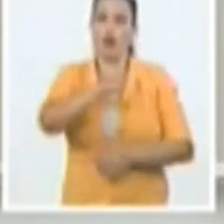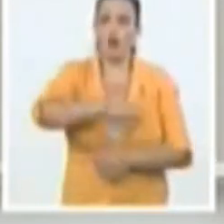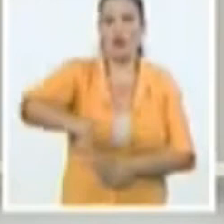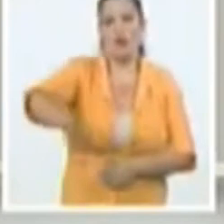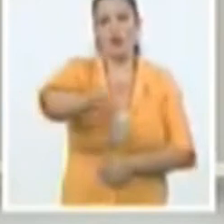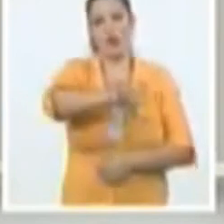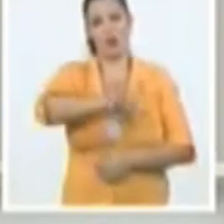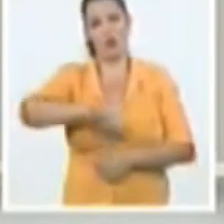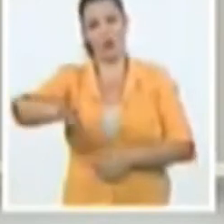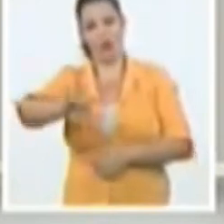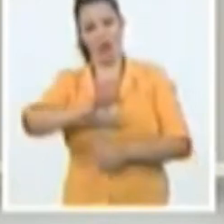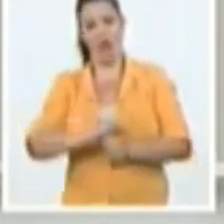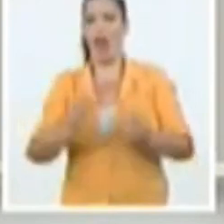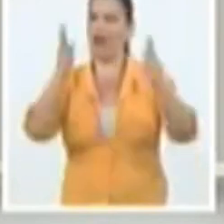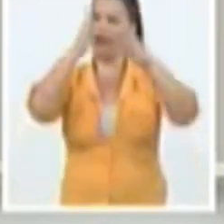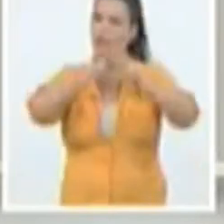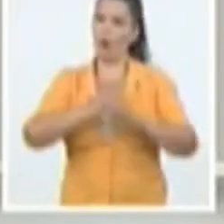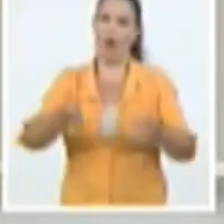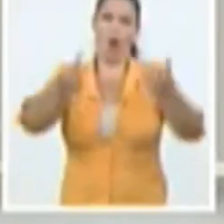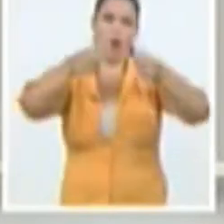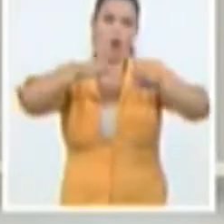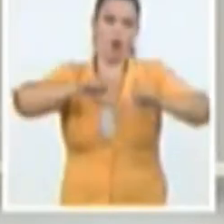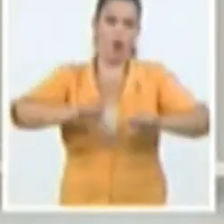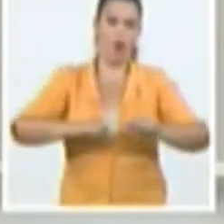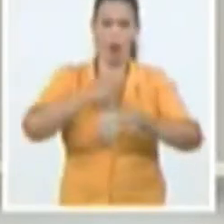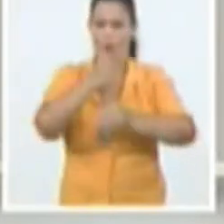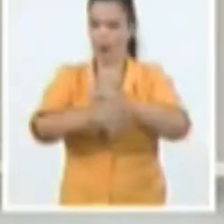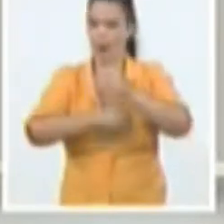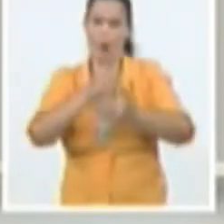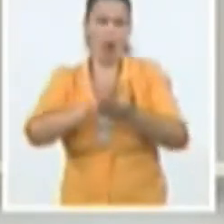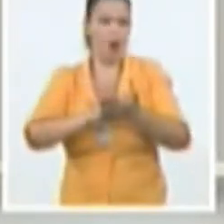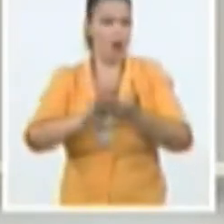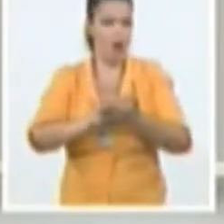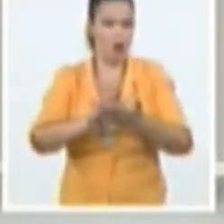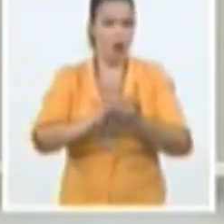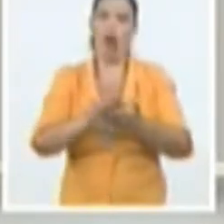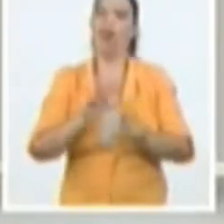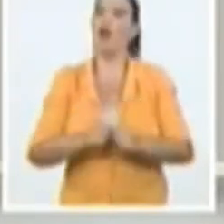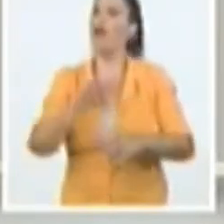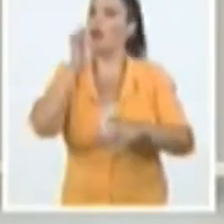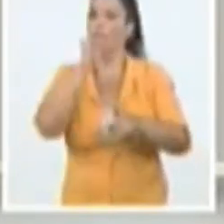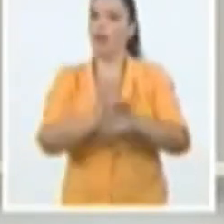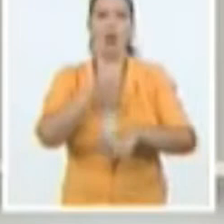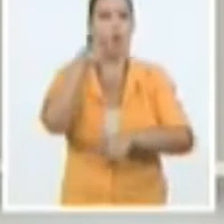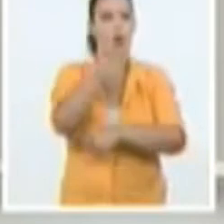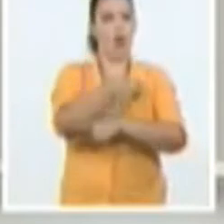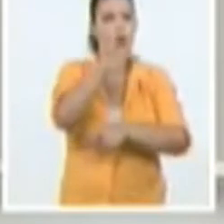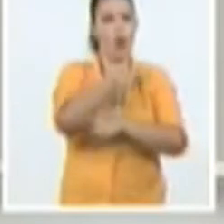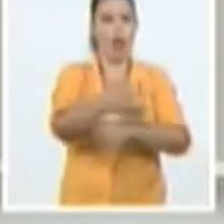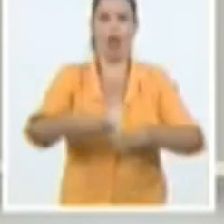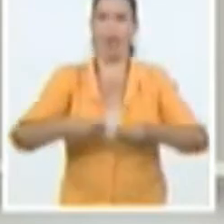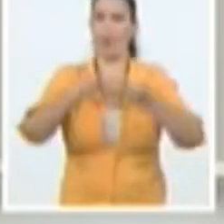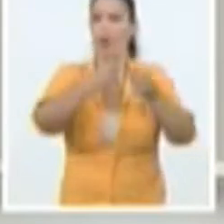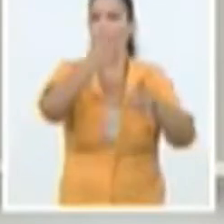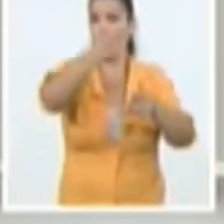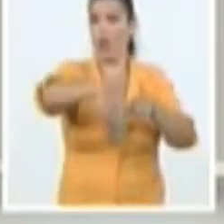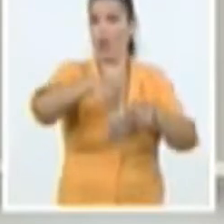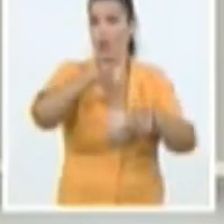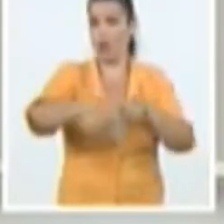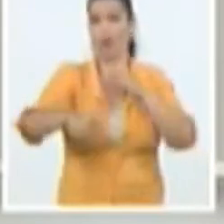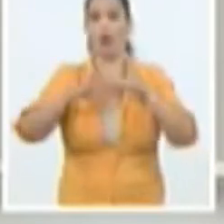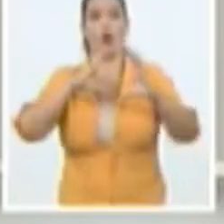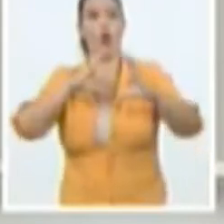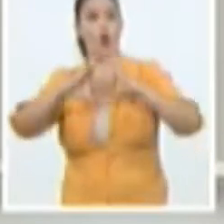no violento y facilitando materiales de capacitación, equipos de comunicación y conocimientos